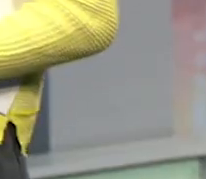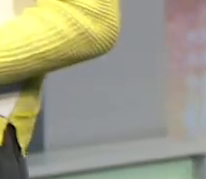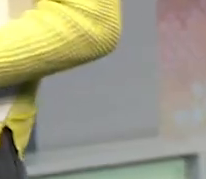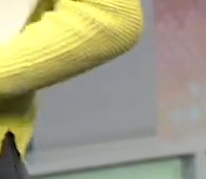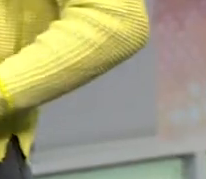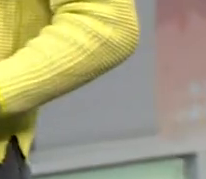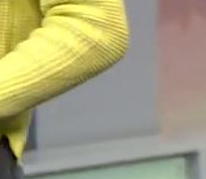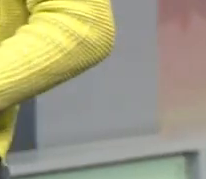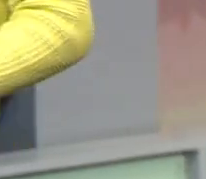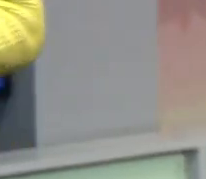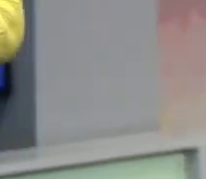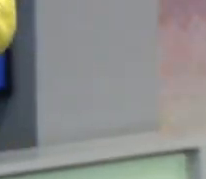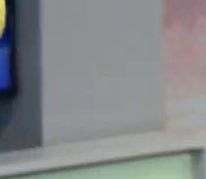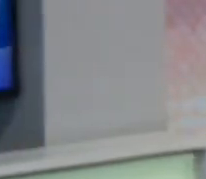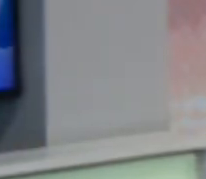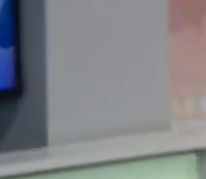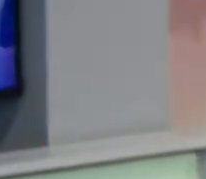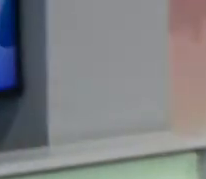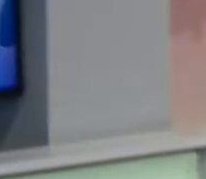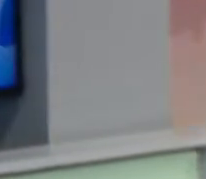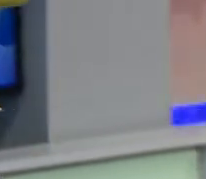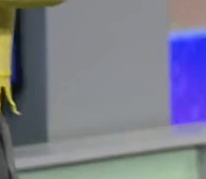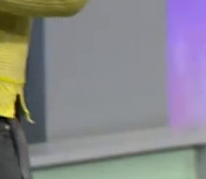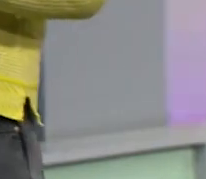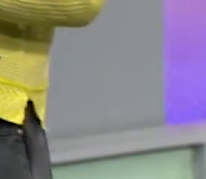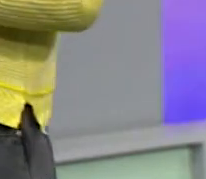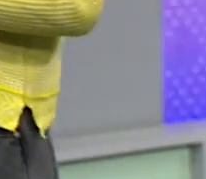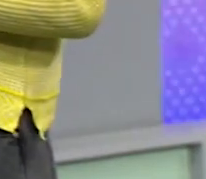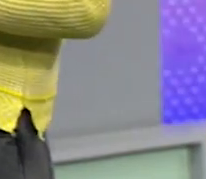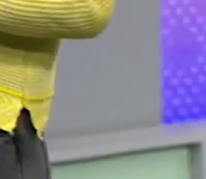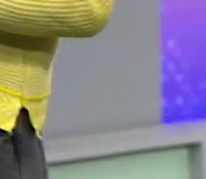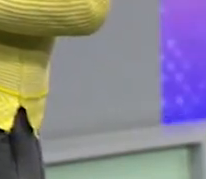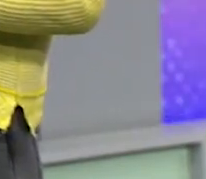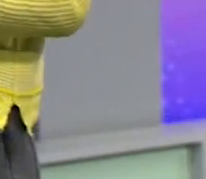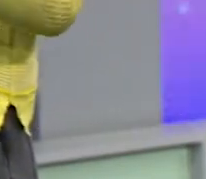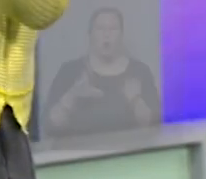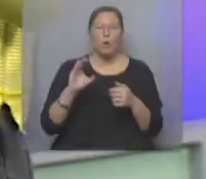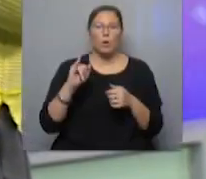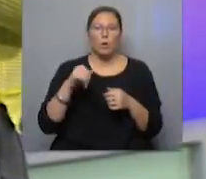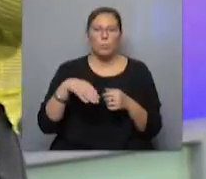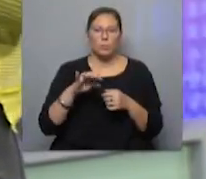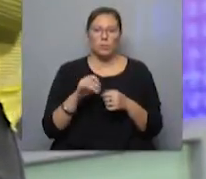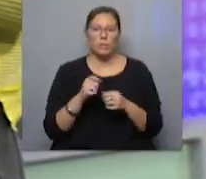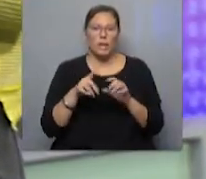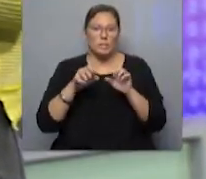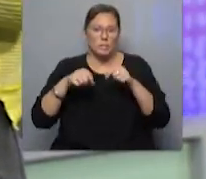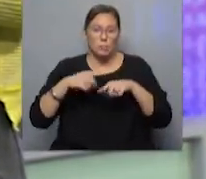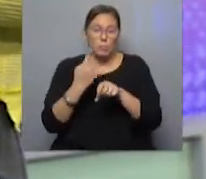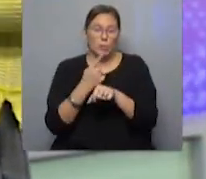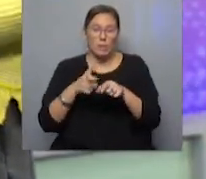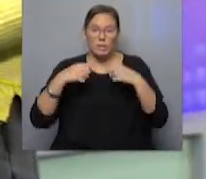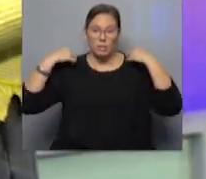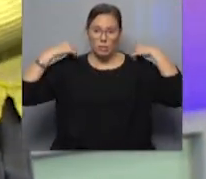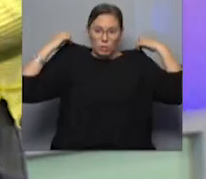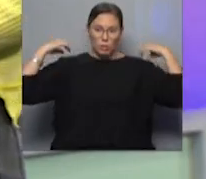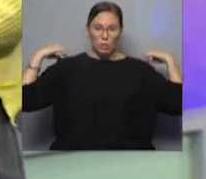Gracias por estar hoy acá en Mirá Montevideo. Gustazo. Estaban tocando Comitoína Simple, que es del primer disco. El primer disco, una canción del